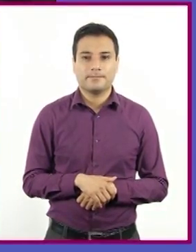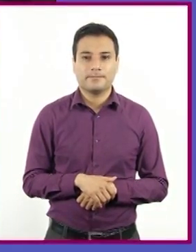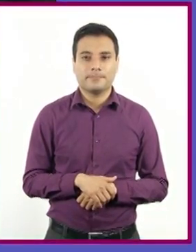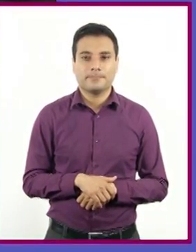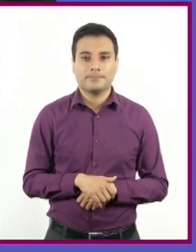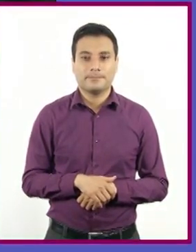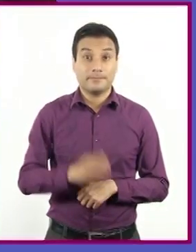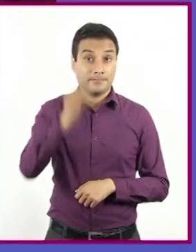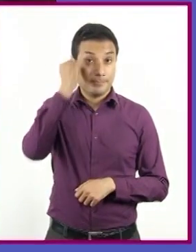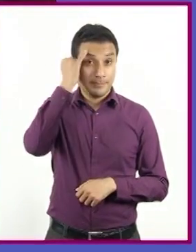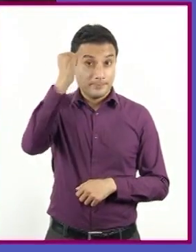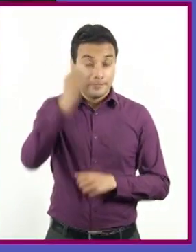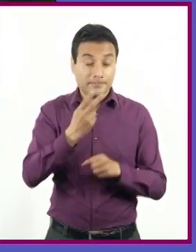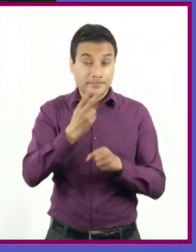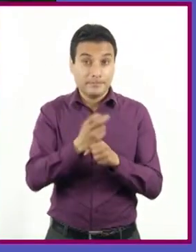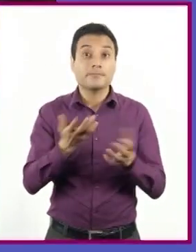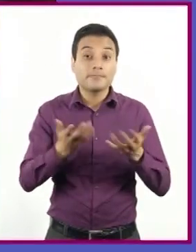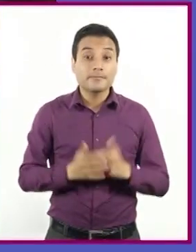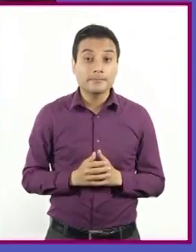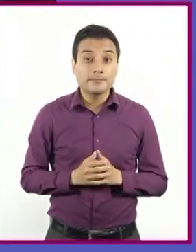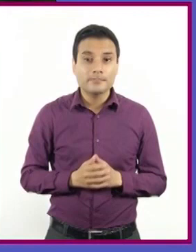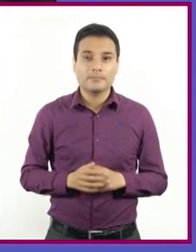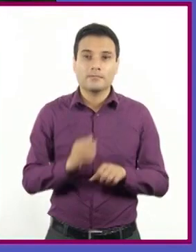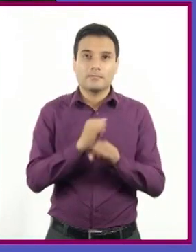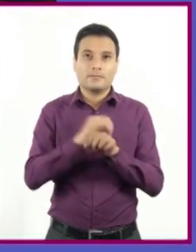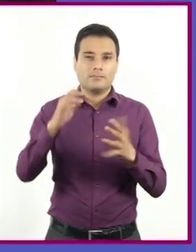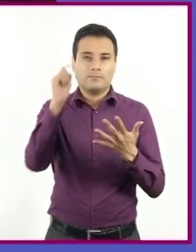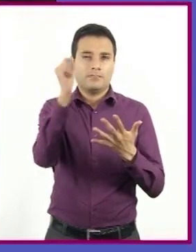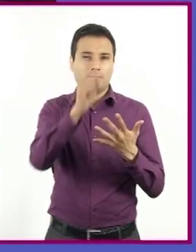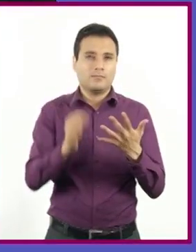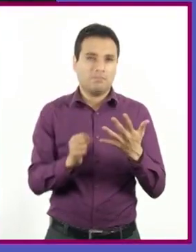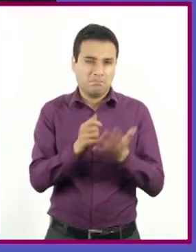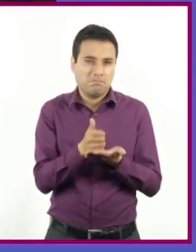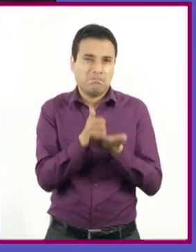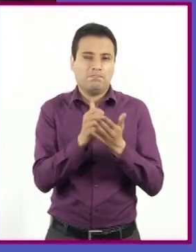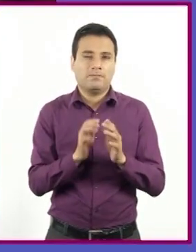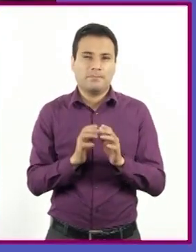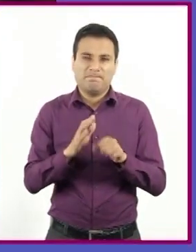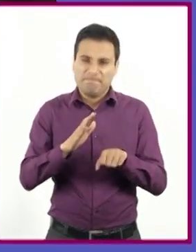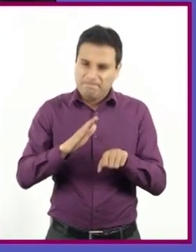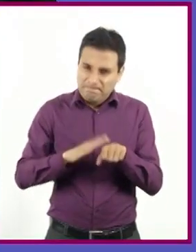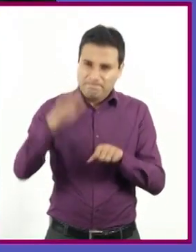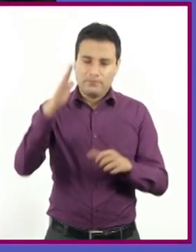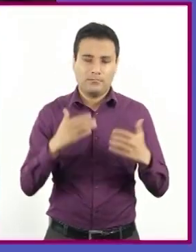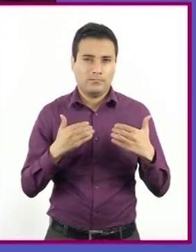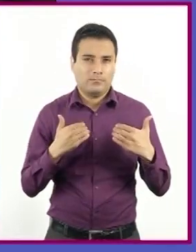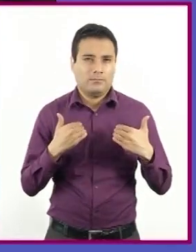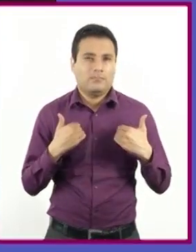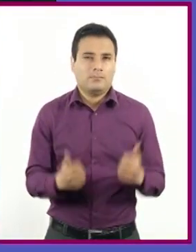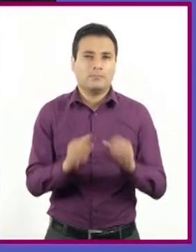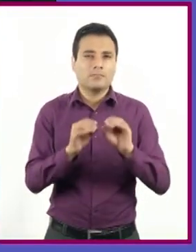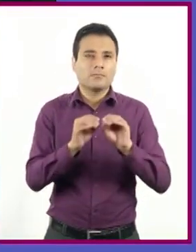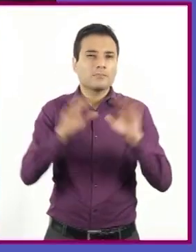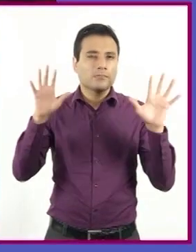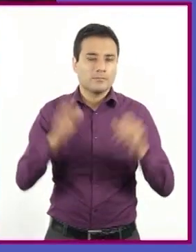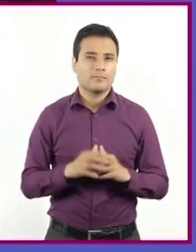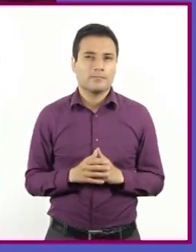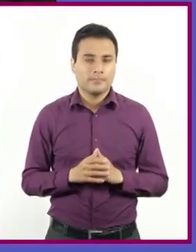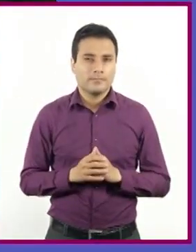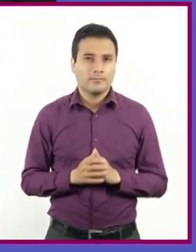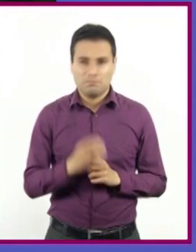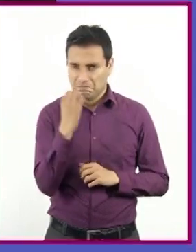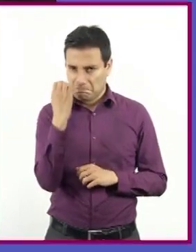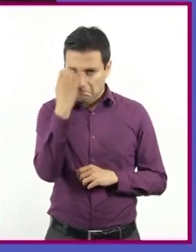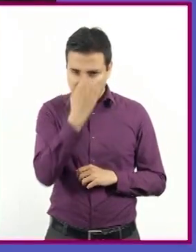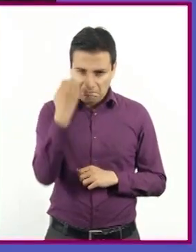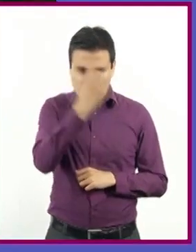Las ideas secundarias, en cambio, aportan información adicional que permiten comprender con mayor profundidad la idea principal. Se distinguen